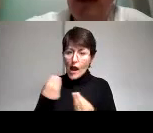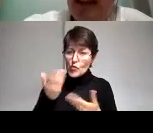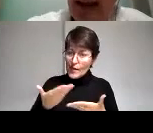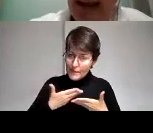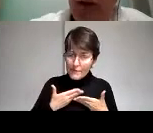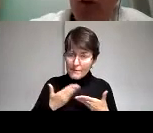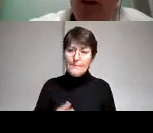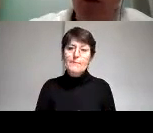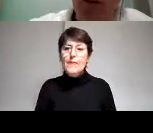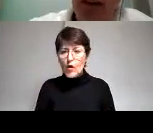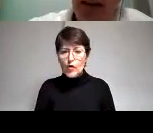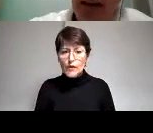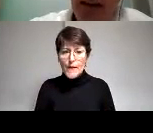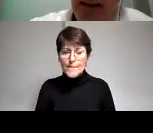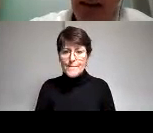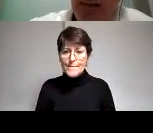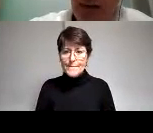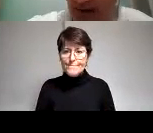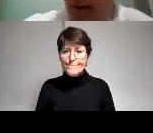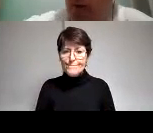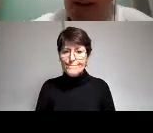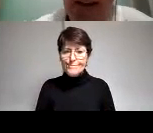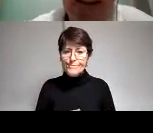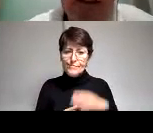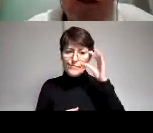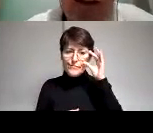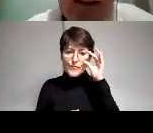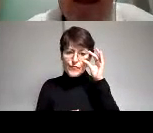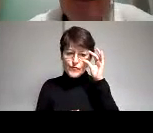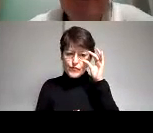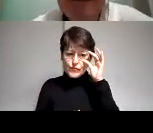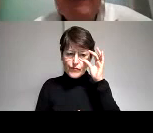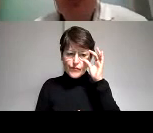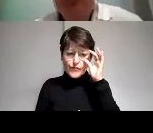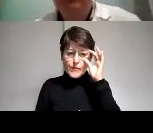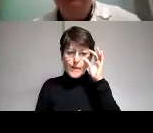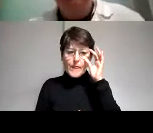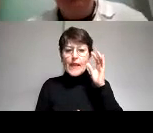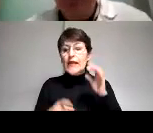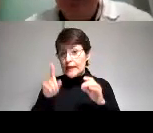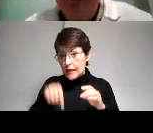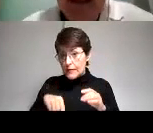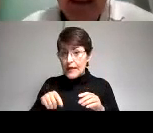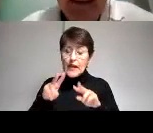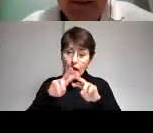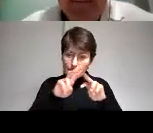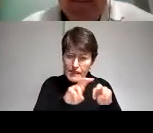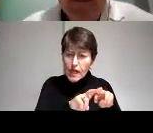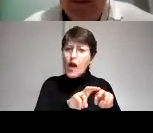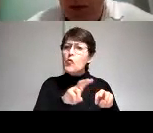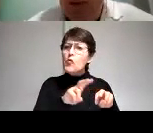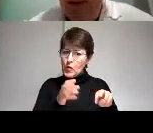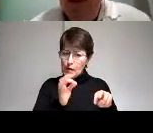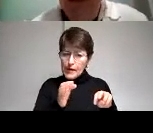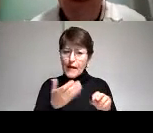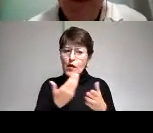fósforo que hay en los huesos para intentar compensar esta acidosis. Y hay estudios en los que, en